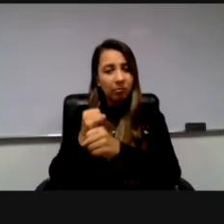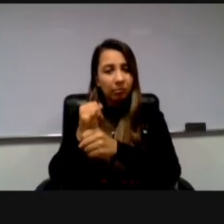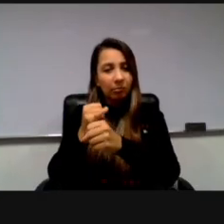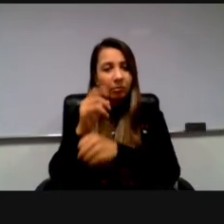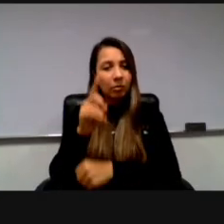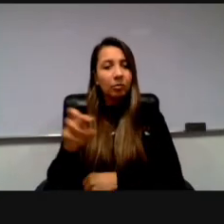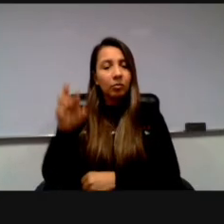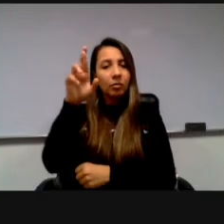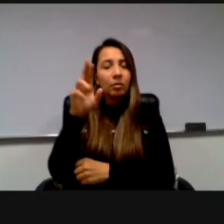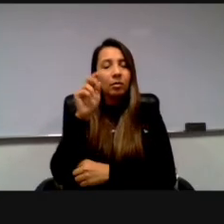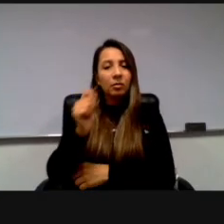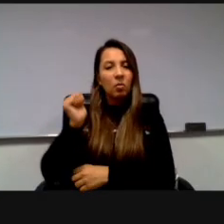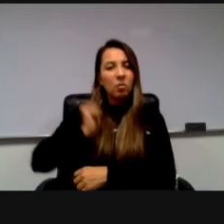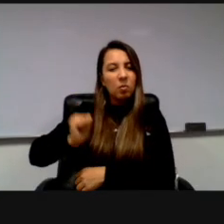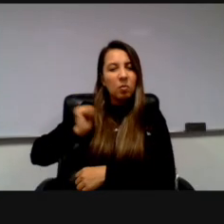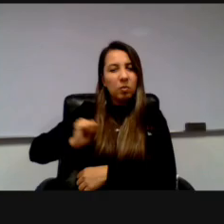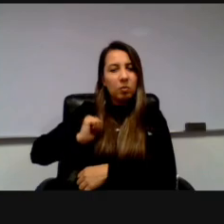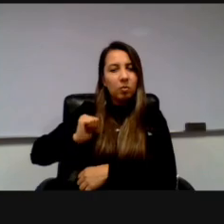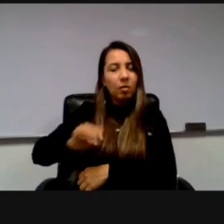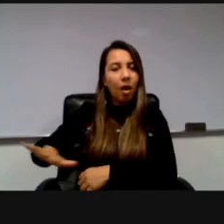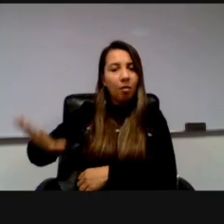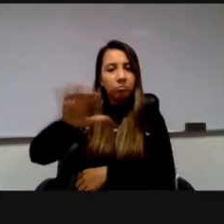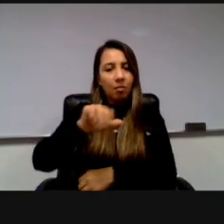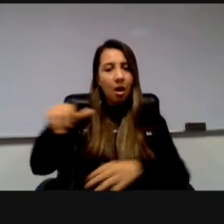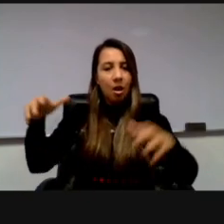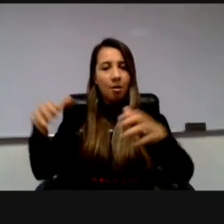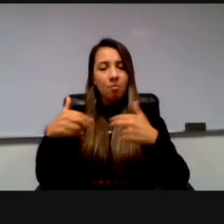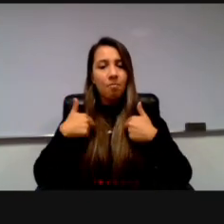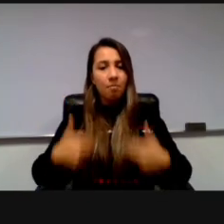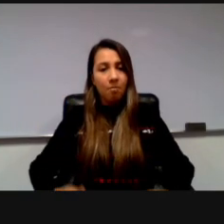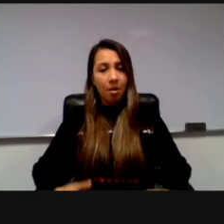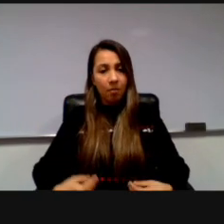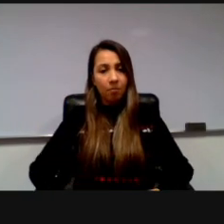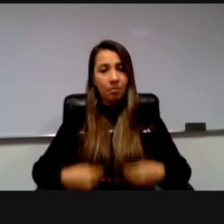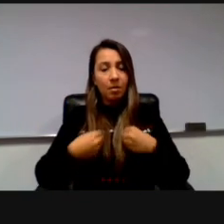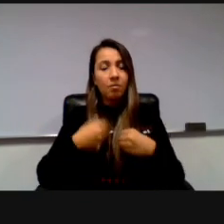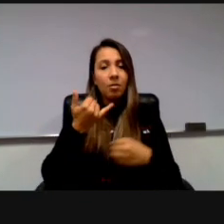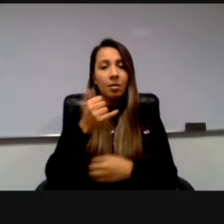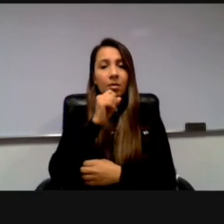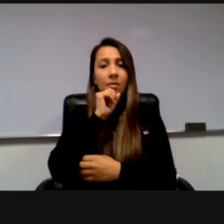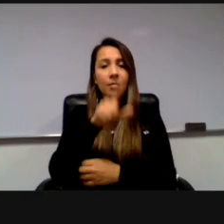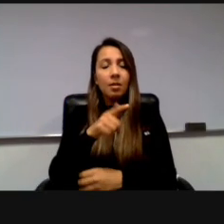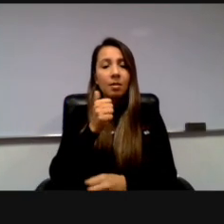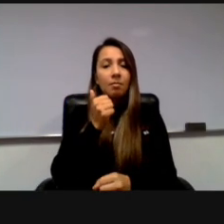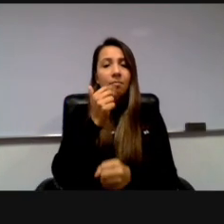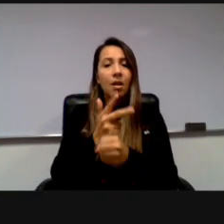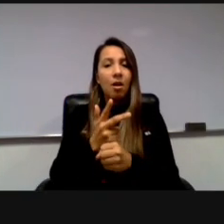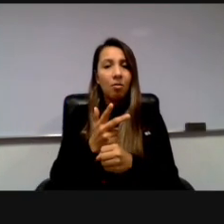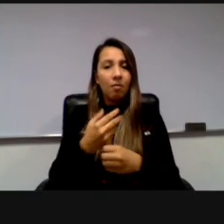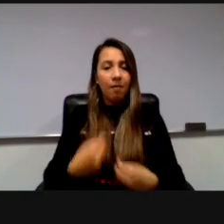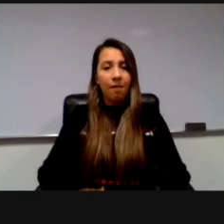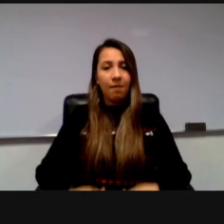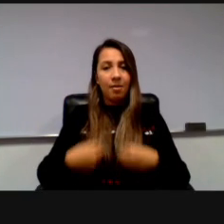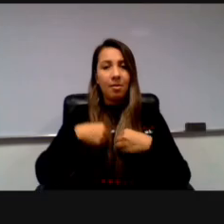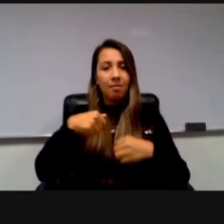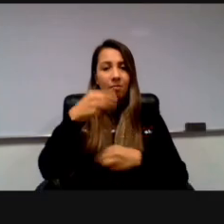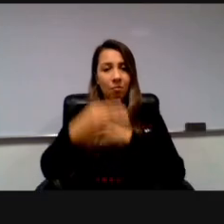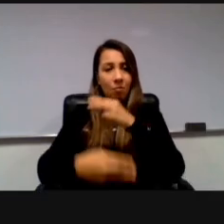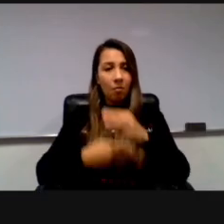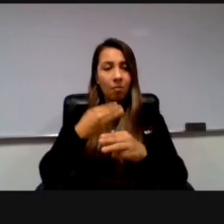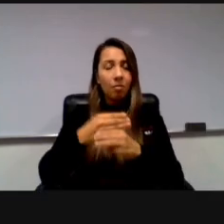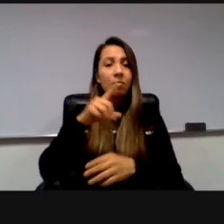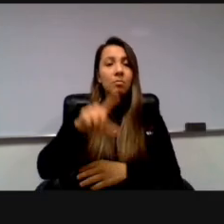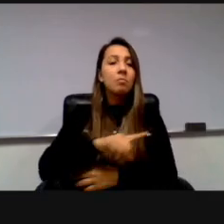último ancestro común de los seres vivos y la evolución temprana de la vida en la Tierra. Posteriormente realizó un postdoctorado en la